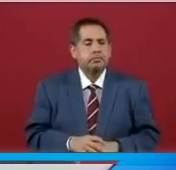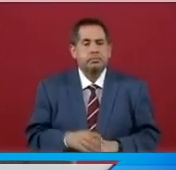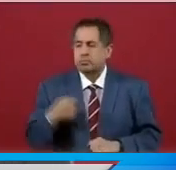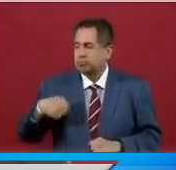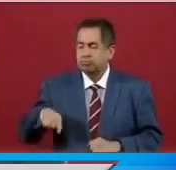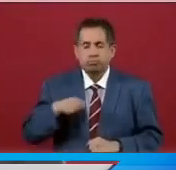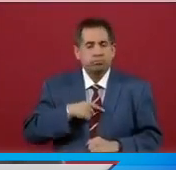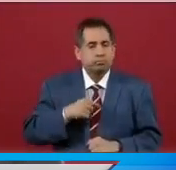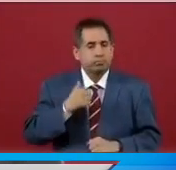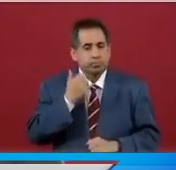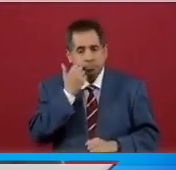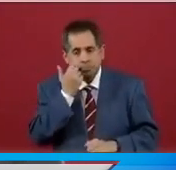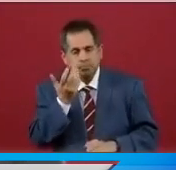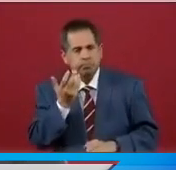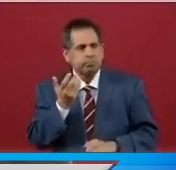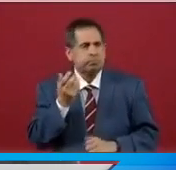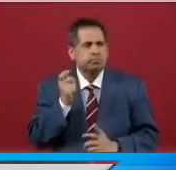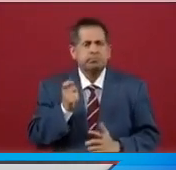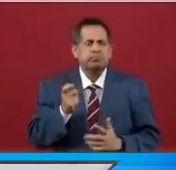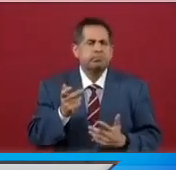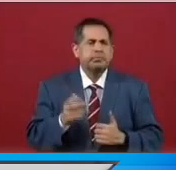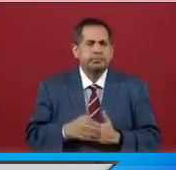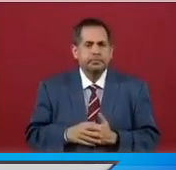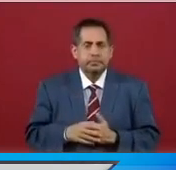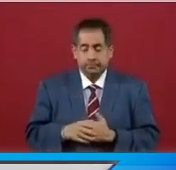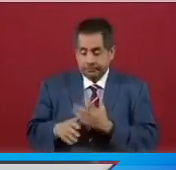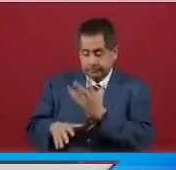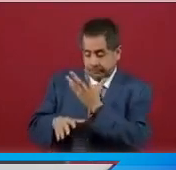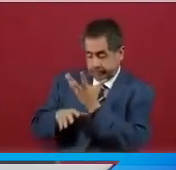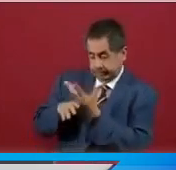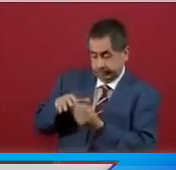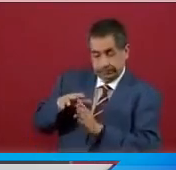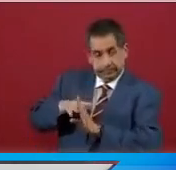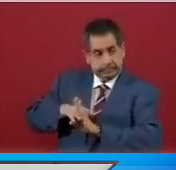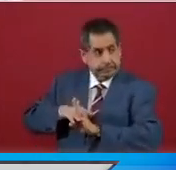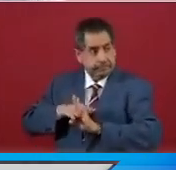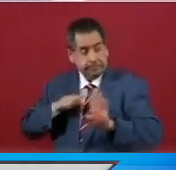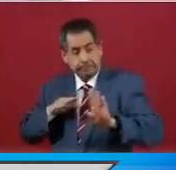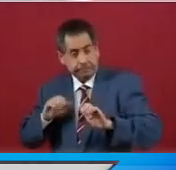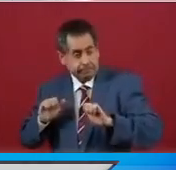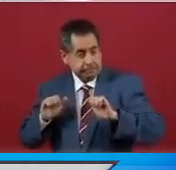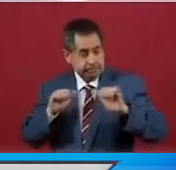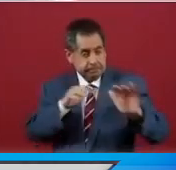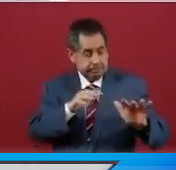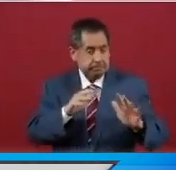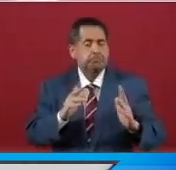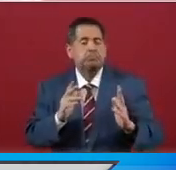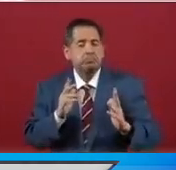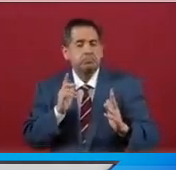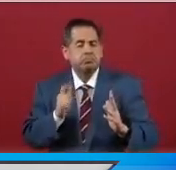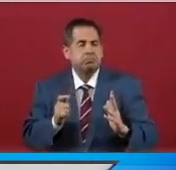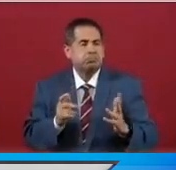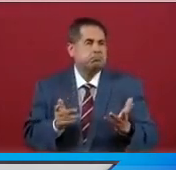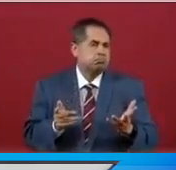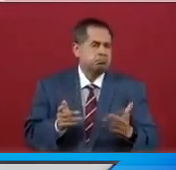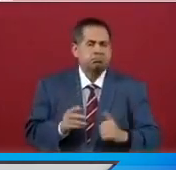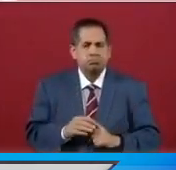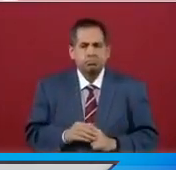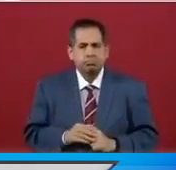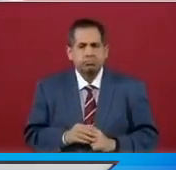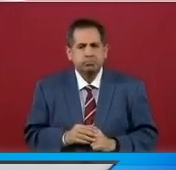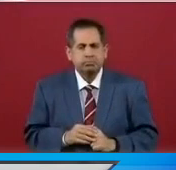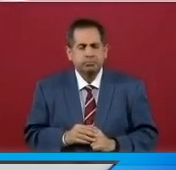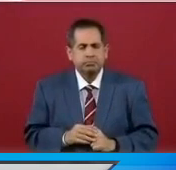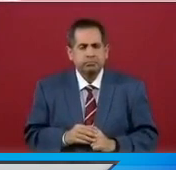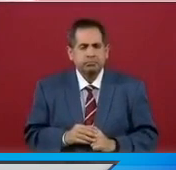Chiapas 80,000 empleos permanentes. En Oaxaca se realizarán cerca de 300 caminos de cemento a mano para generar empleos y detener la